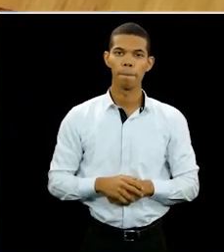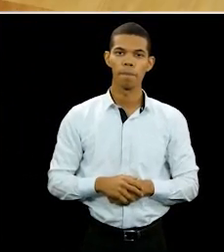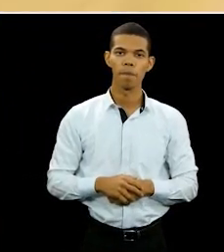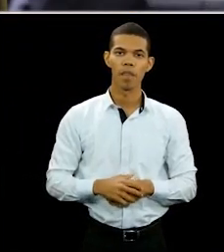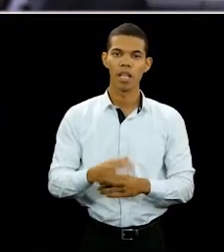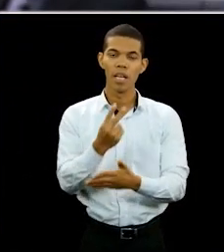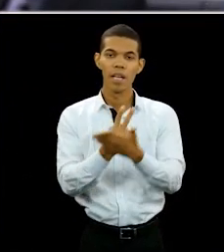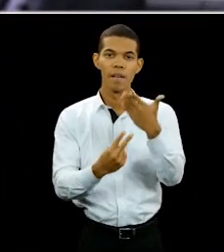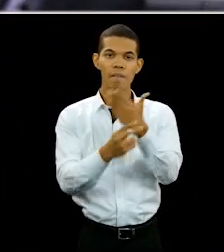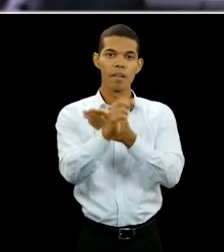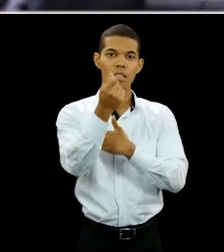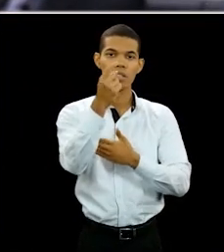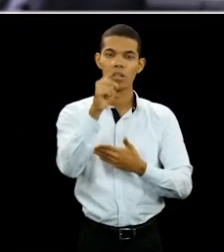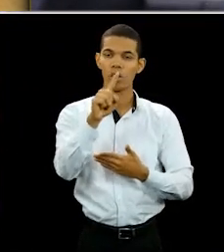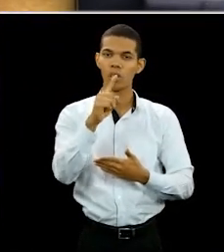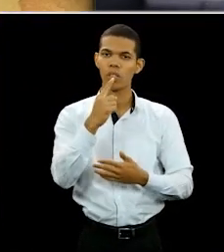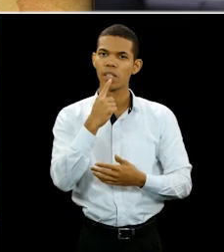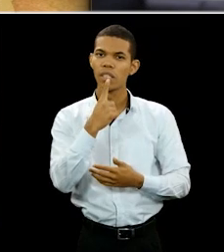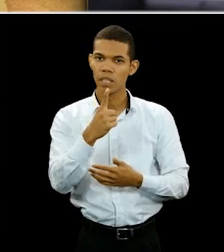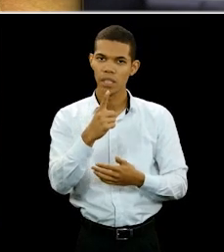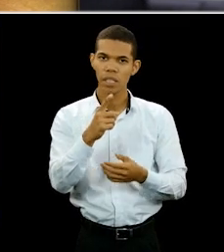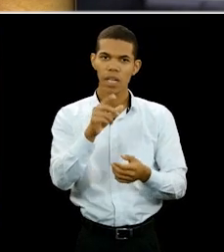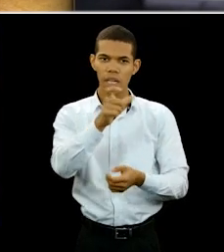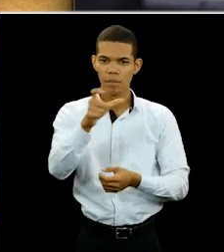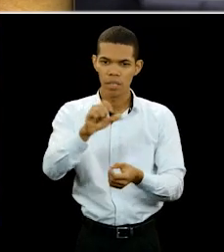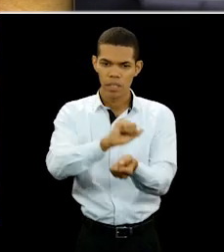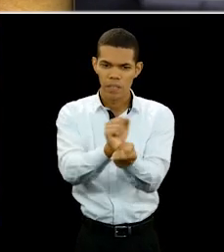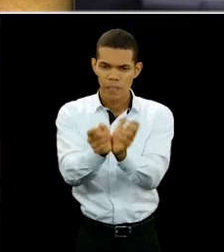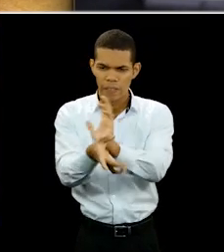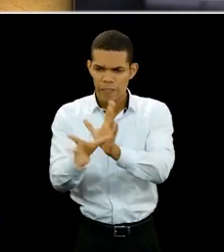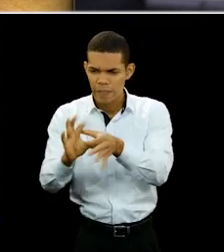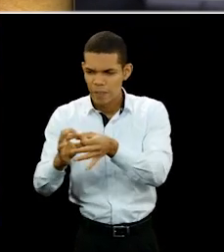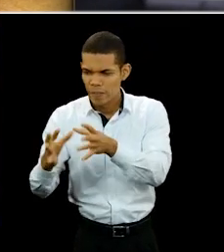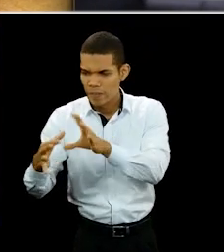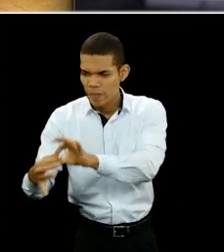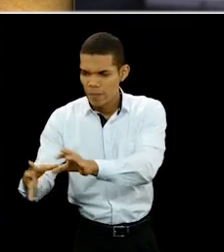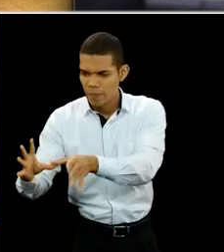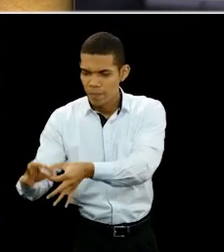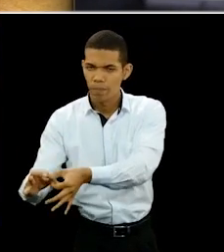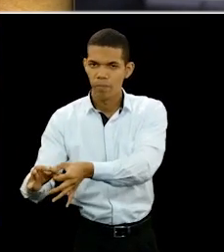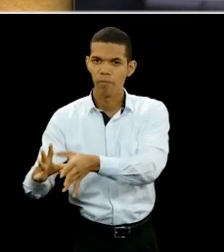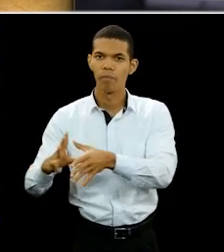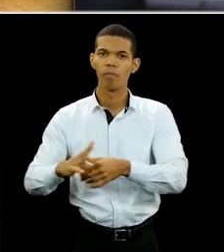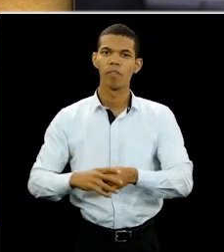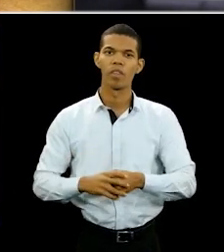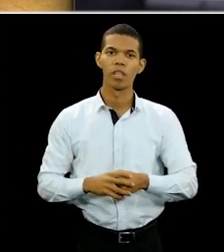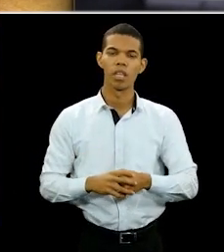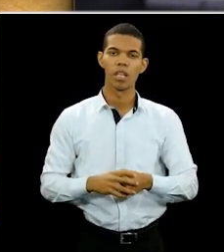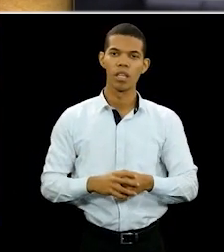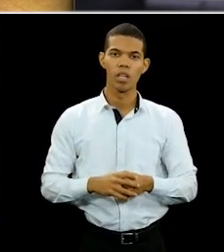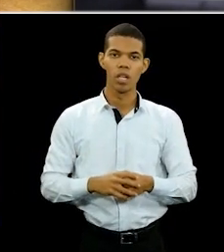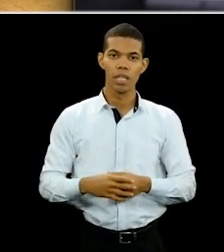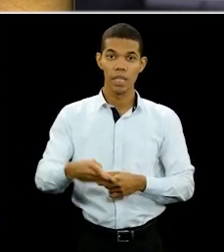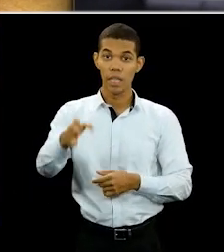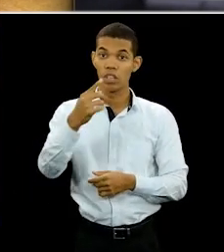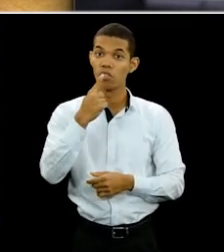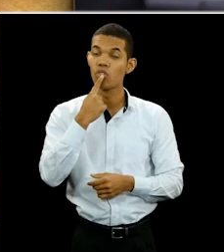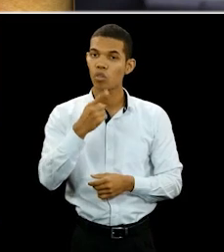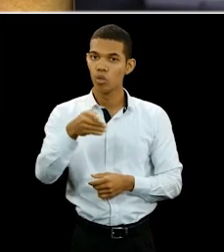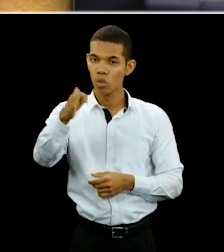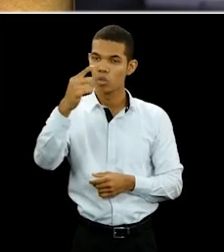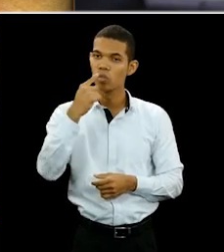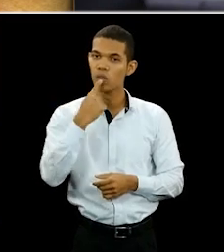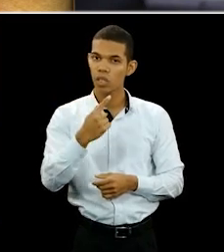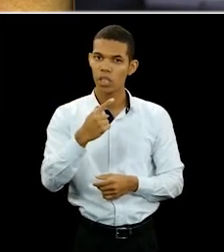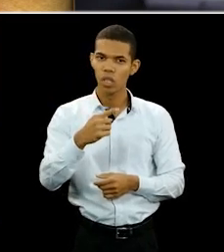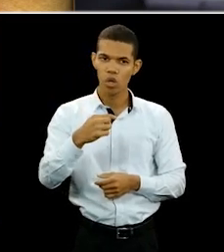los cautivos Jeremías 2911 porque yo sé que los pensamientos que